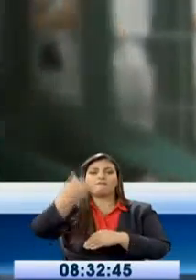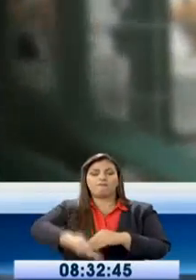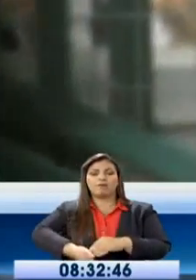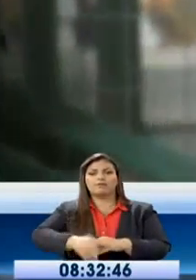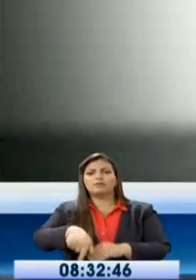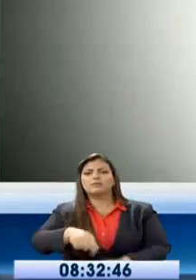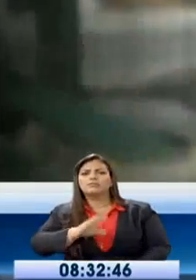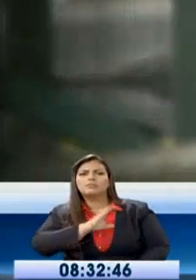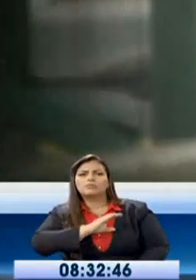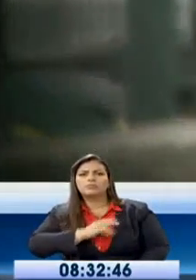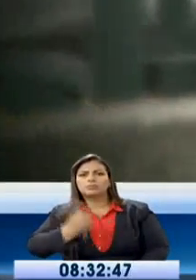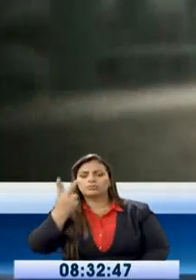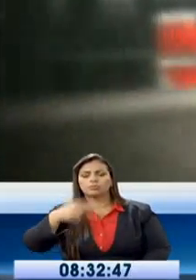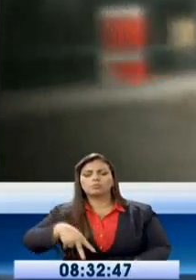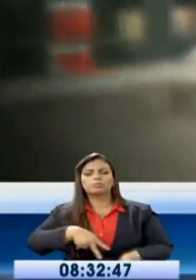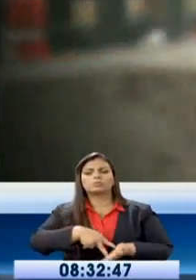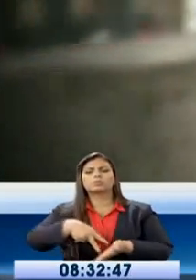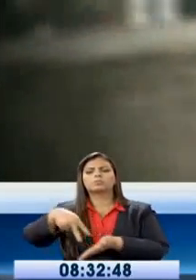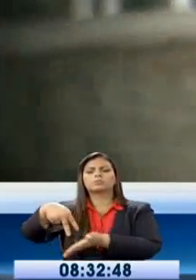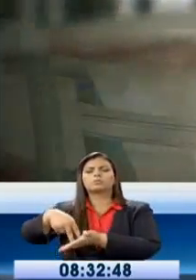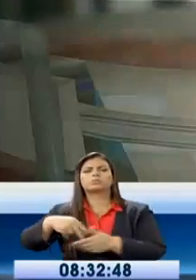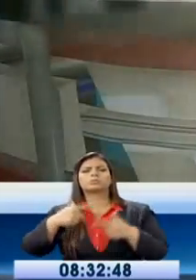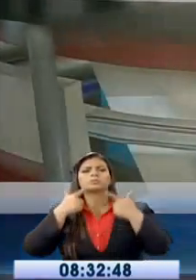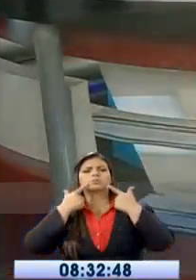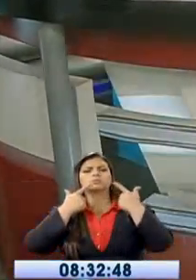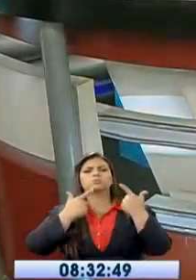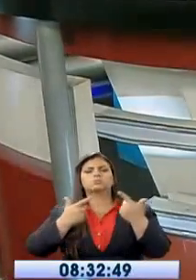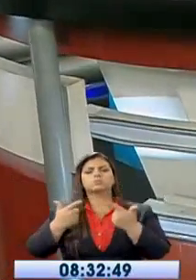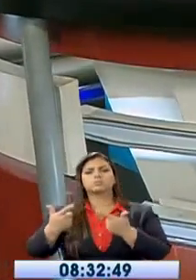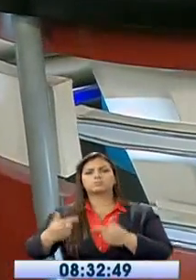minutos, informó Jorge Escobar.